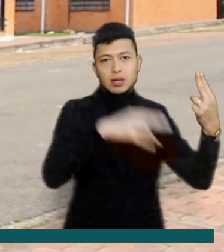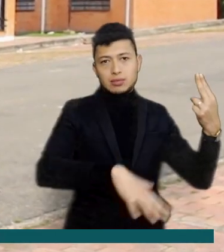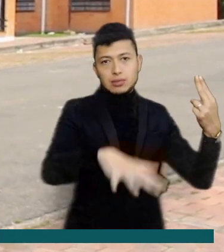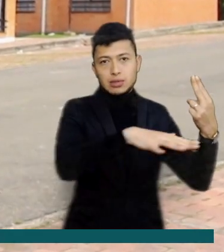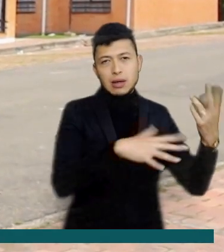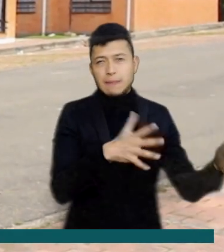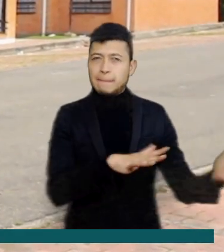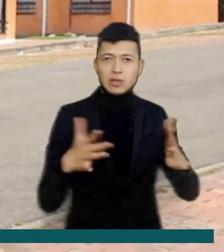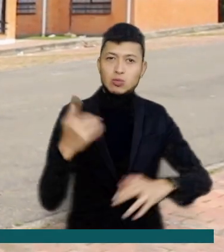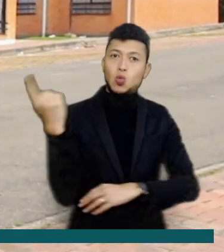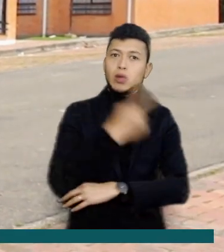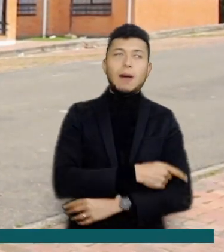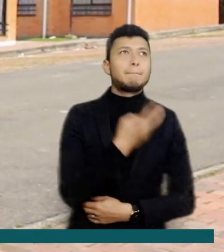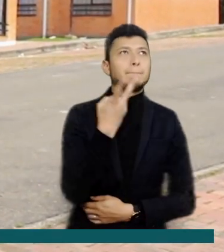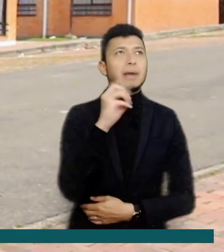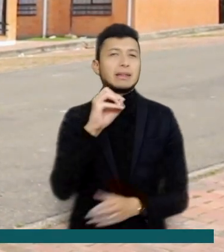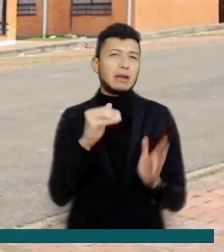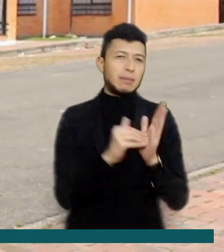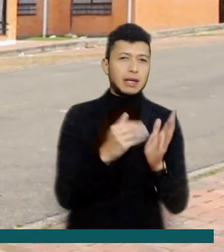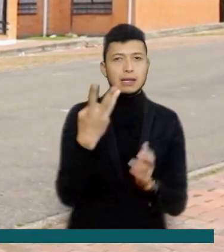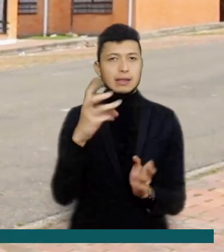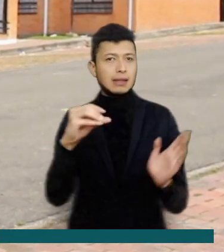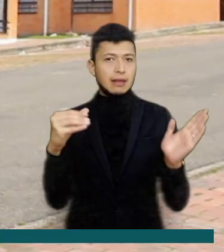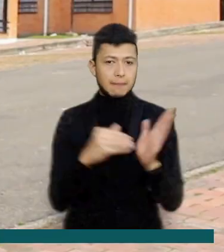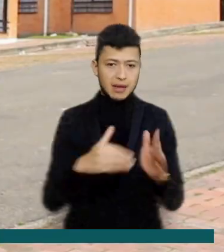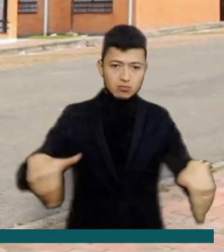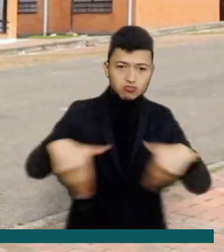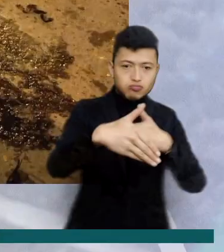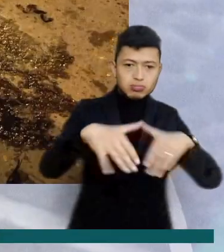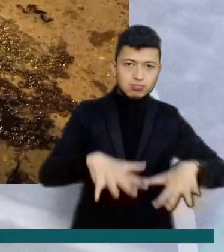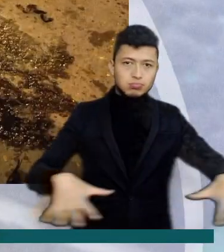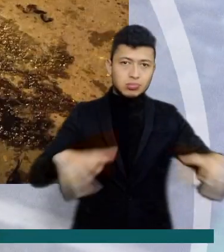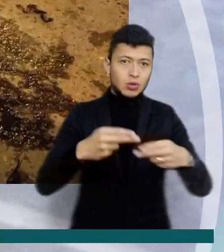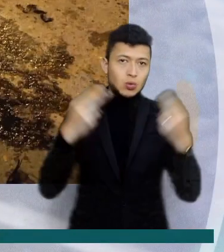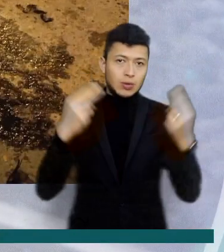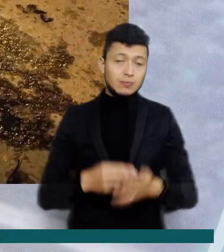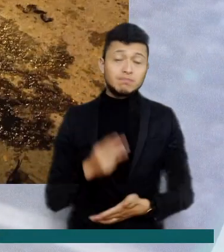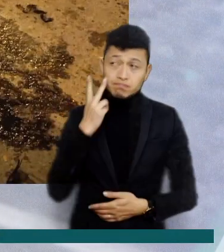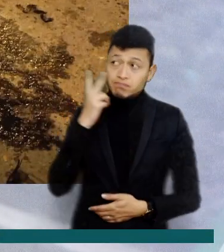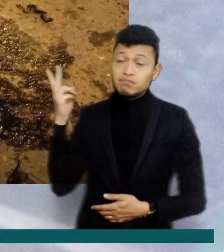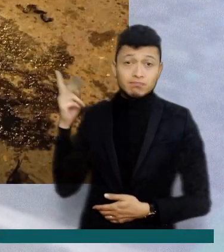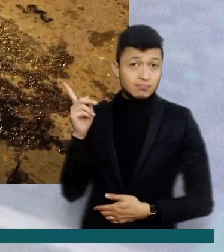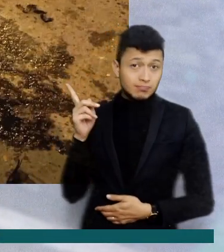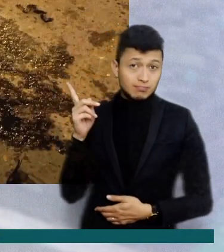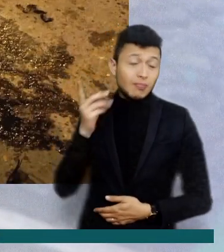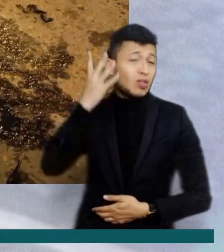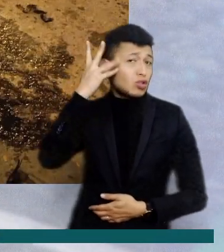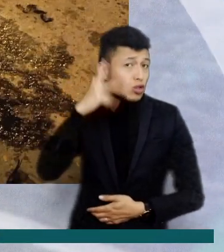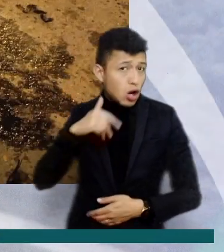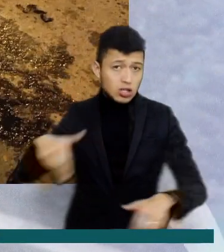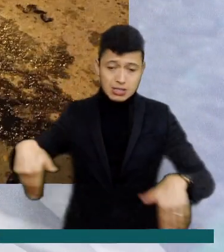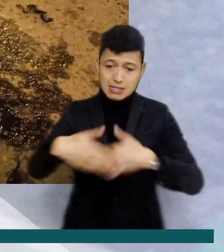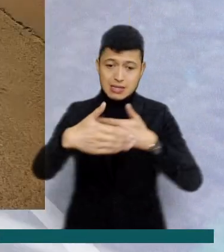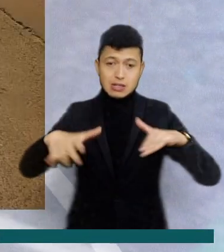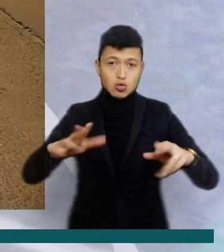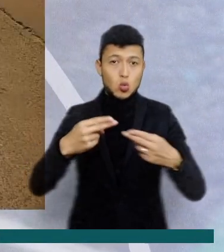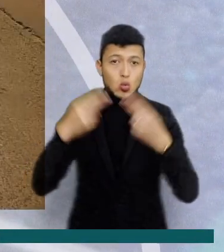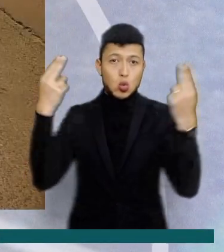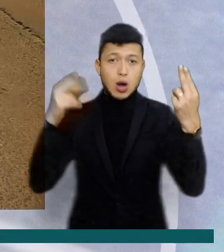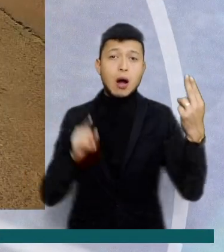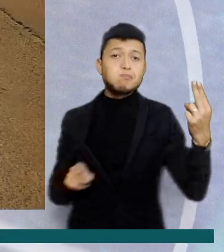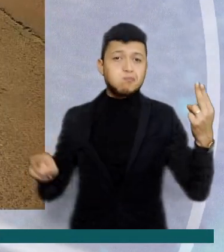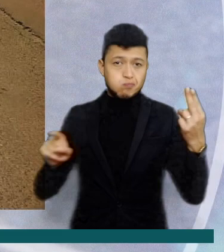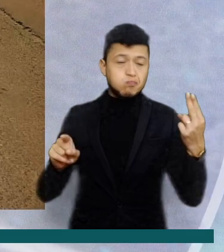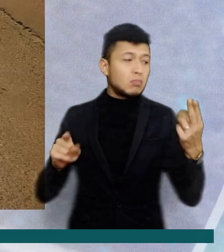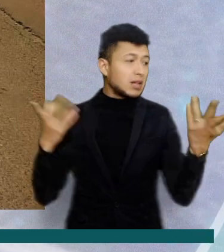cerca de unas 20.000 a 30.000 motos en los diferentes corredores en Tunja. Escenas como esta se ven casi a diario en las calles de la ciudad de